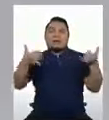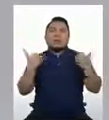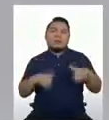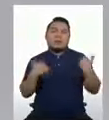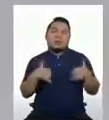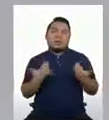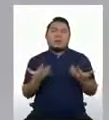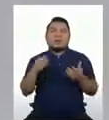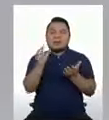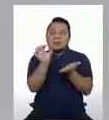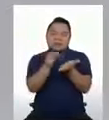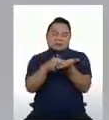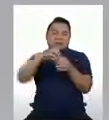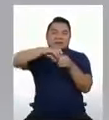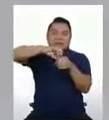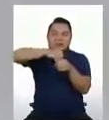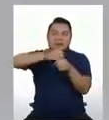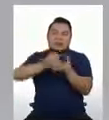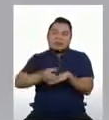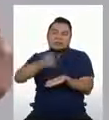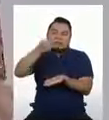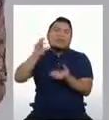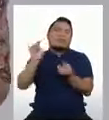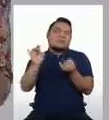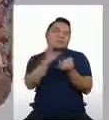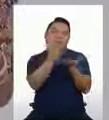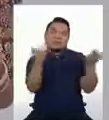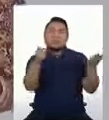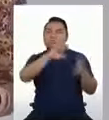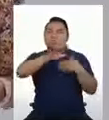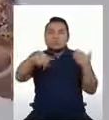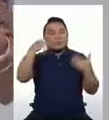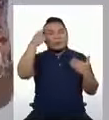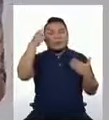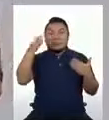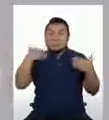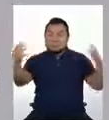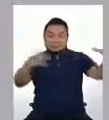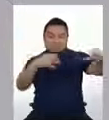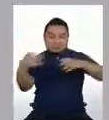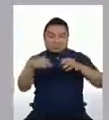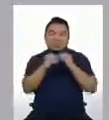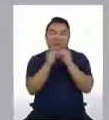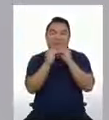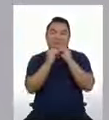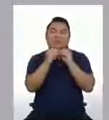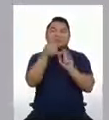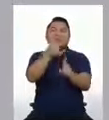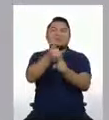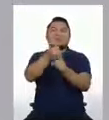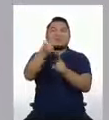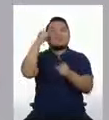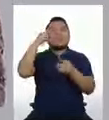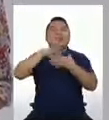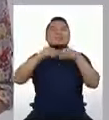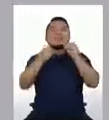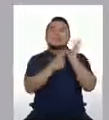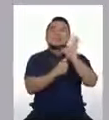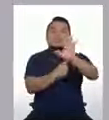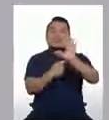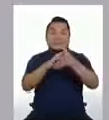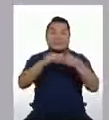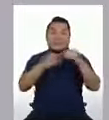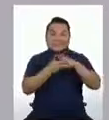huevos, chapas, tapas, botellas, en fin. Todo lo que creas que puede servir para construir tu propia portada para presentar la